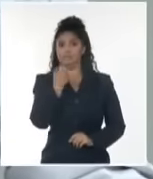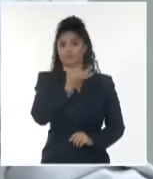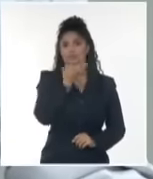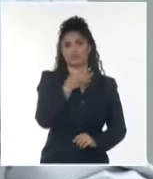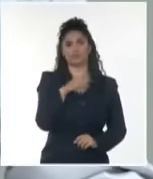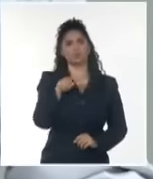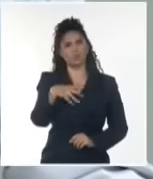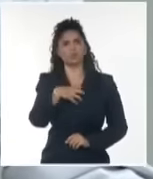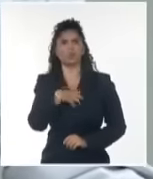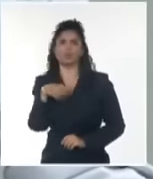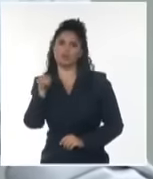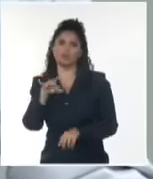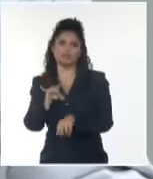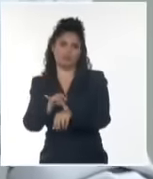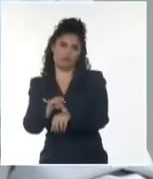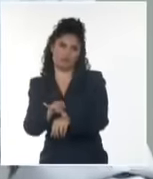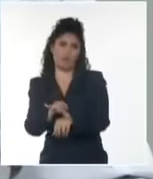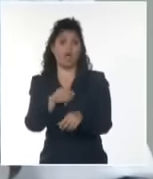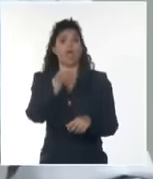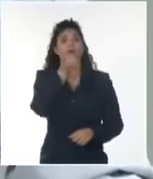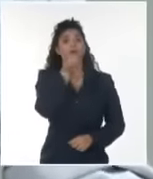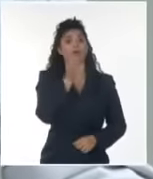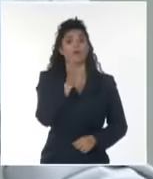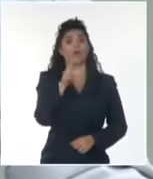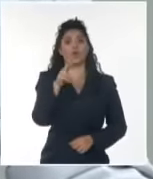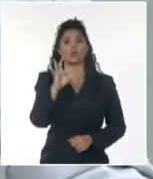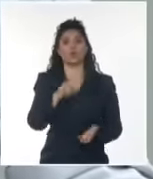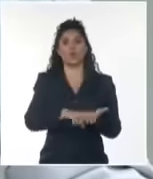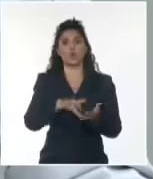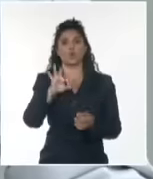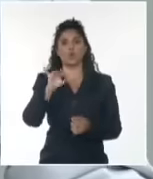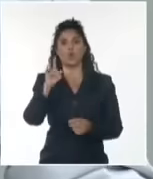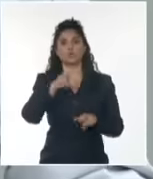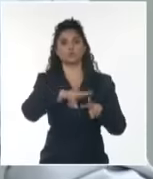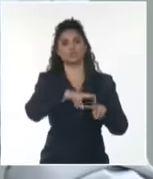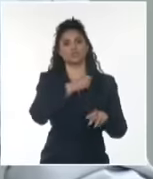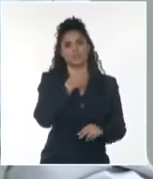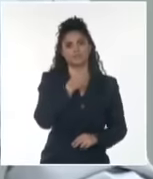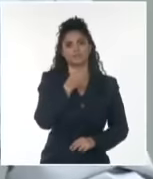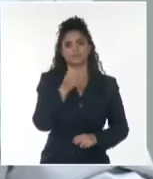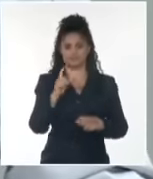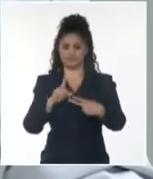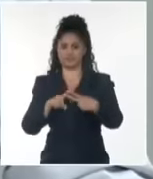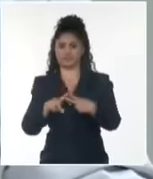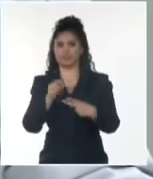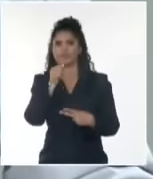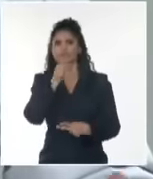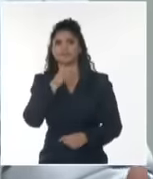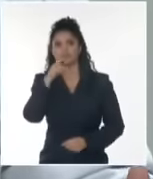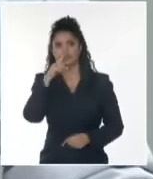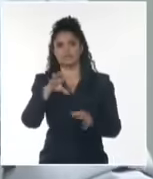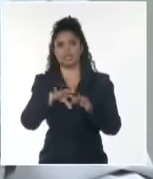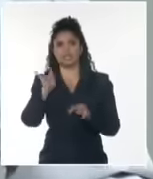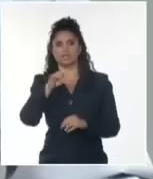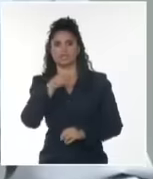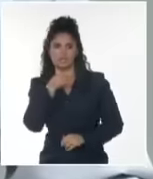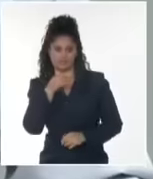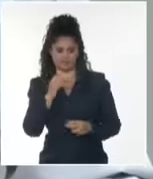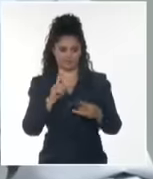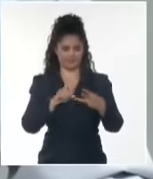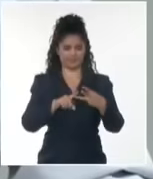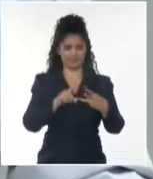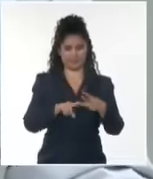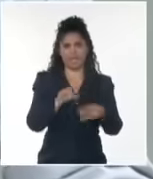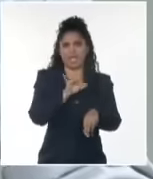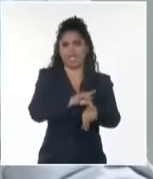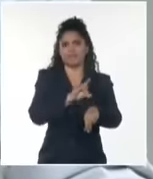ser oropouche, puede ser dengue, puede ser una influenza, una enfermedad